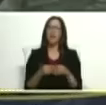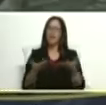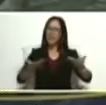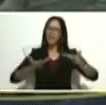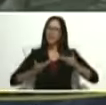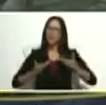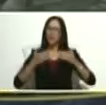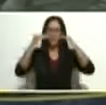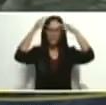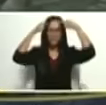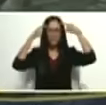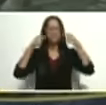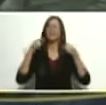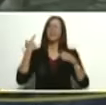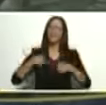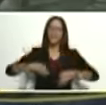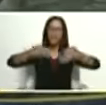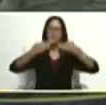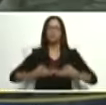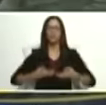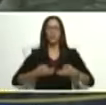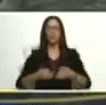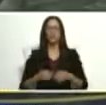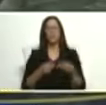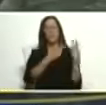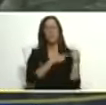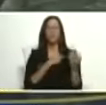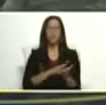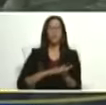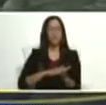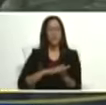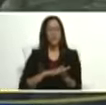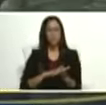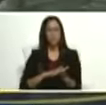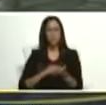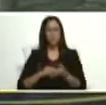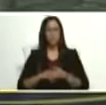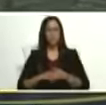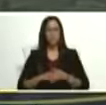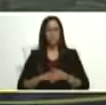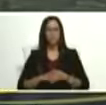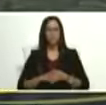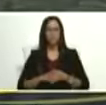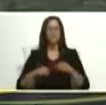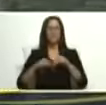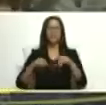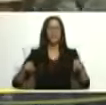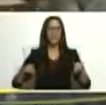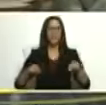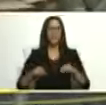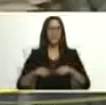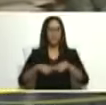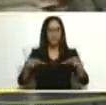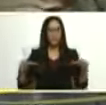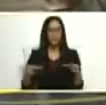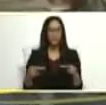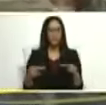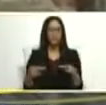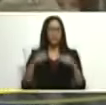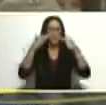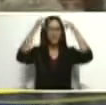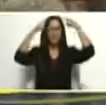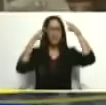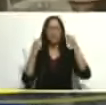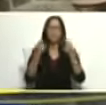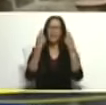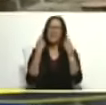Chávez. Tengan esa seguridad. Me tocó resolverlo en el terreno. Comandante Chávez me